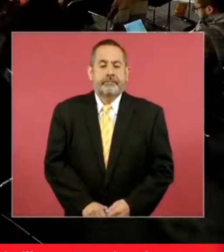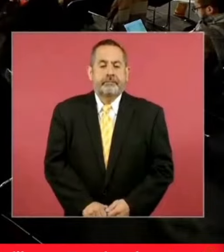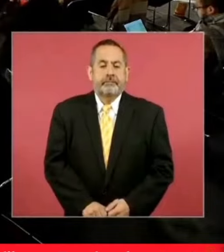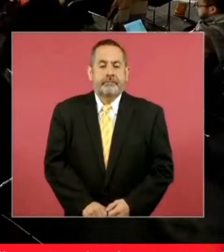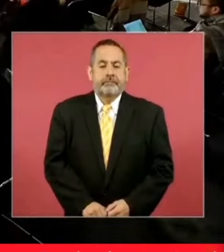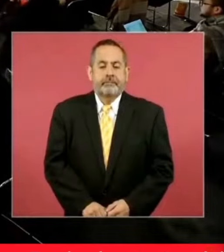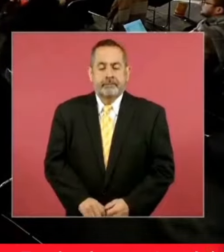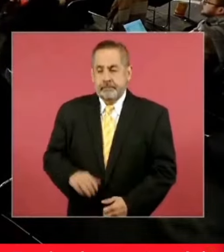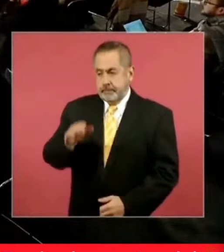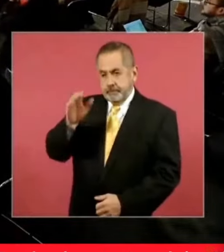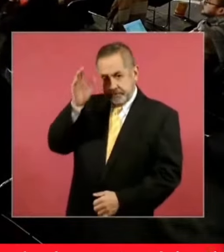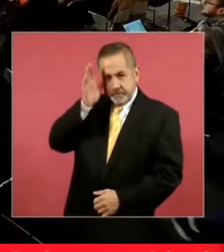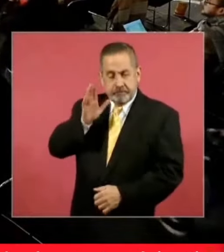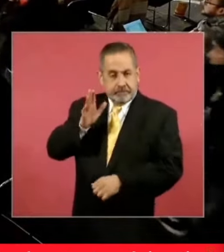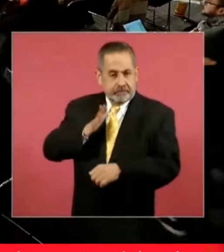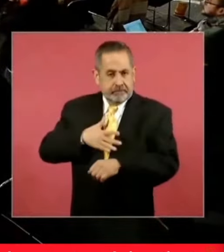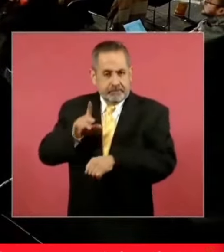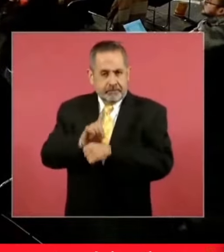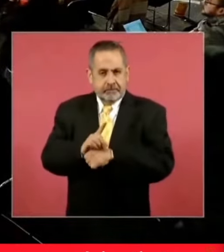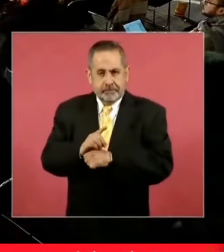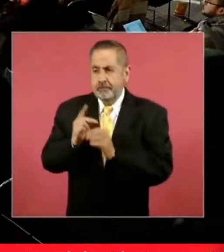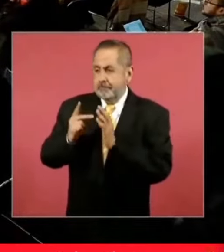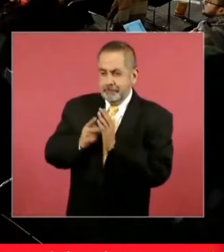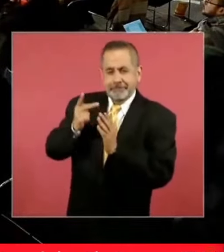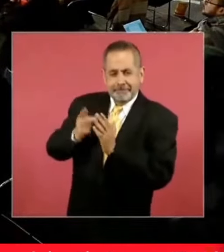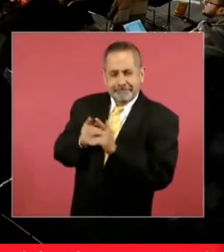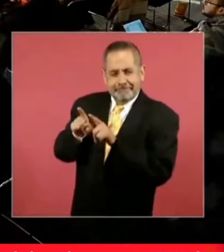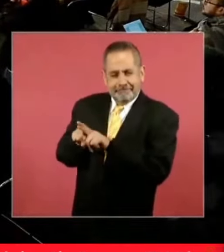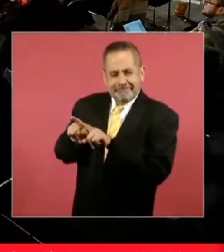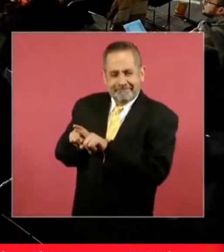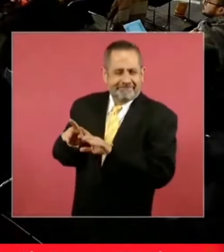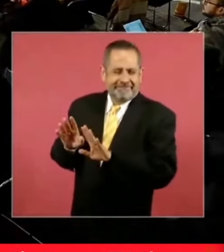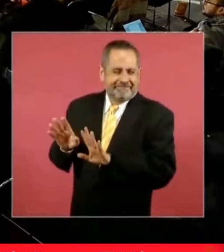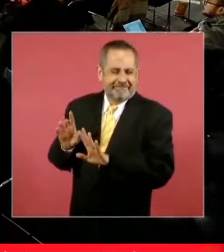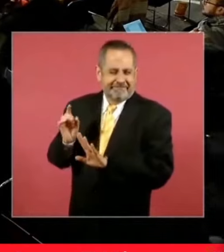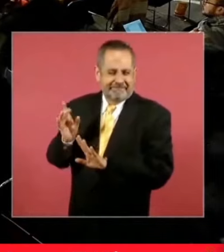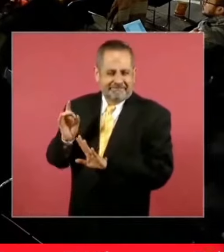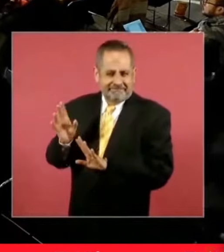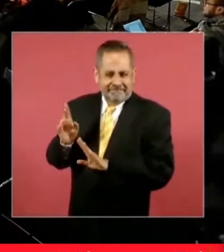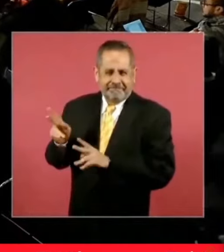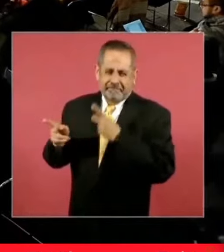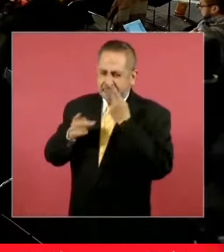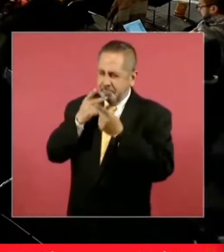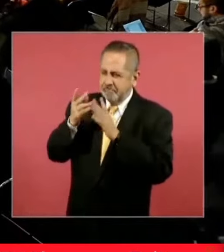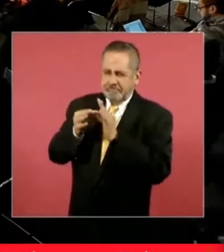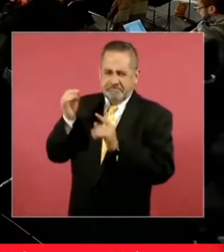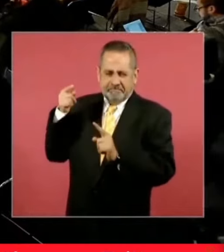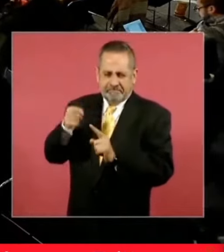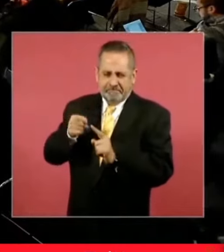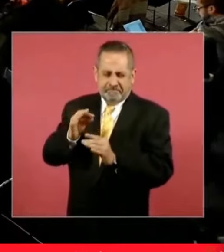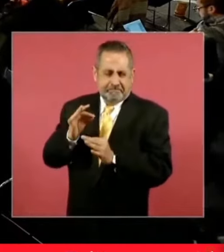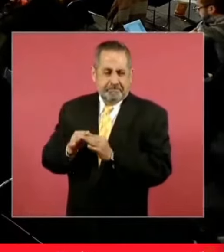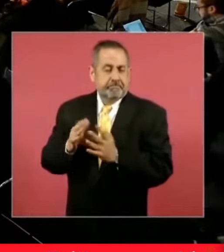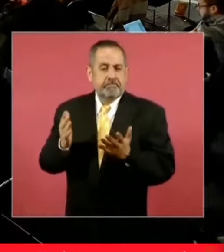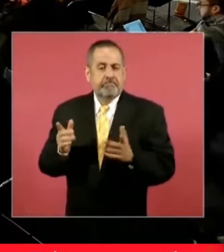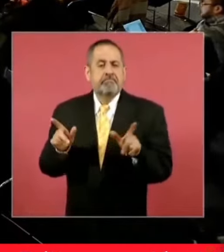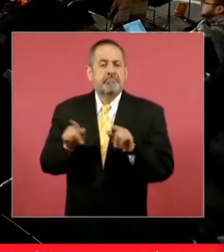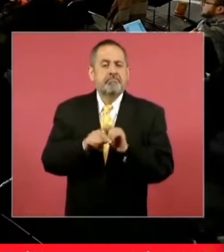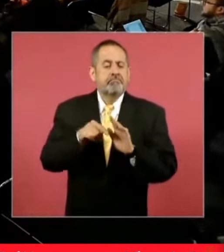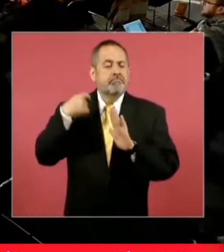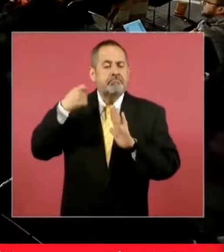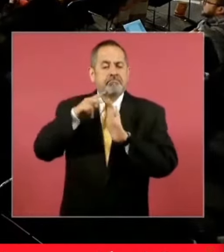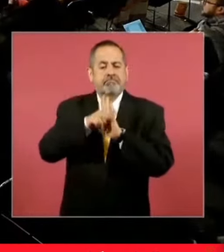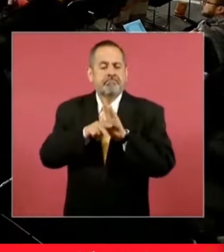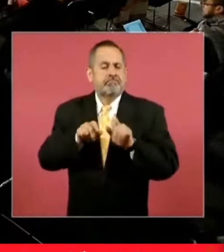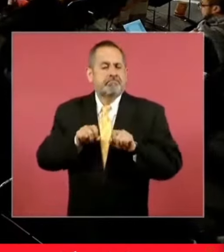Hola, buenos días. No voy a repetir tanto lo que dijeron mis compañeros, que creo que han hablado muy bien de la presa. Traemos una presentación